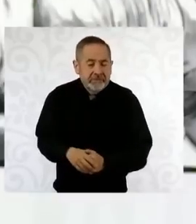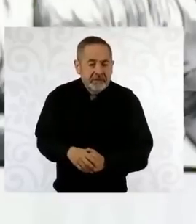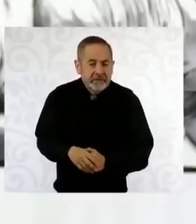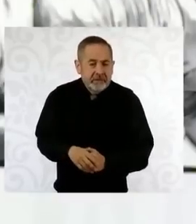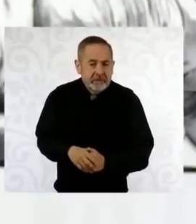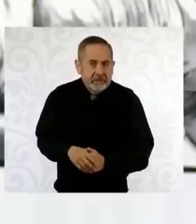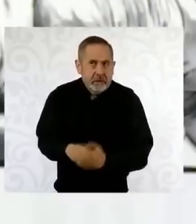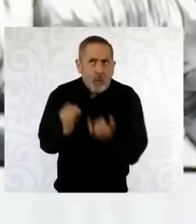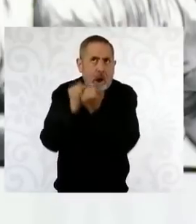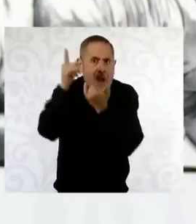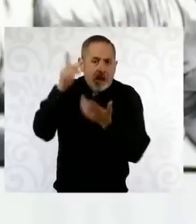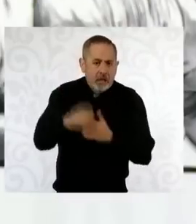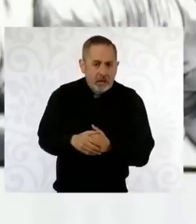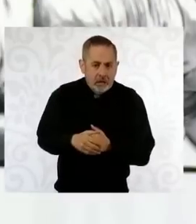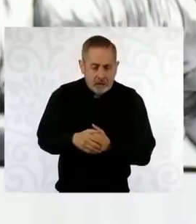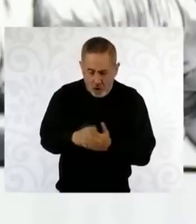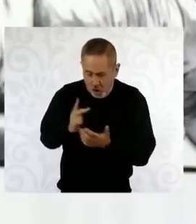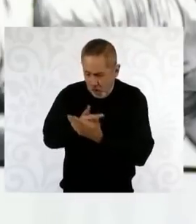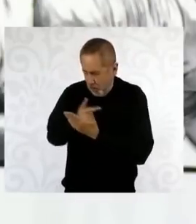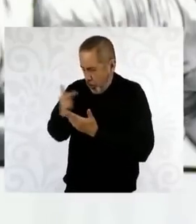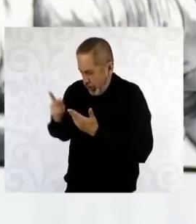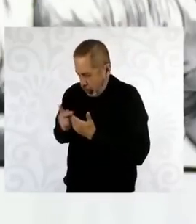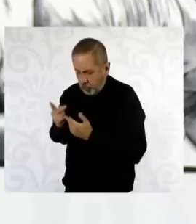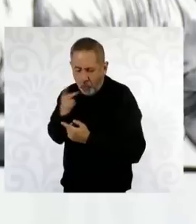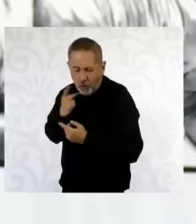O sea, un proyecto político